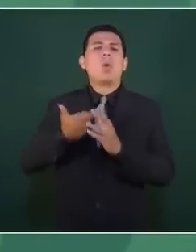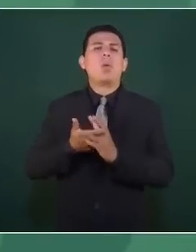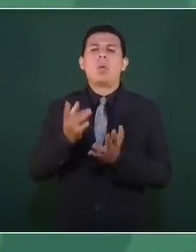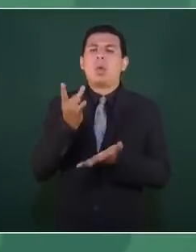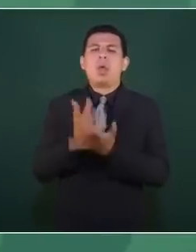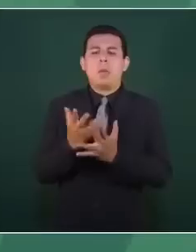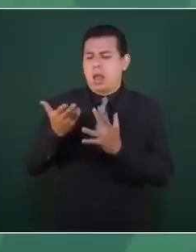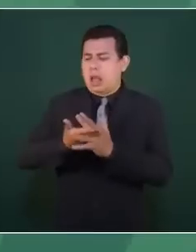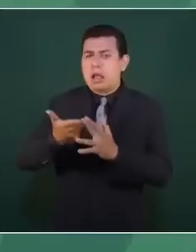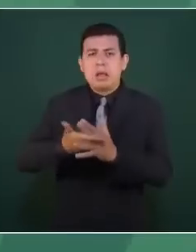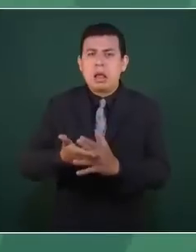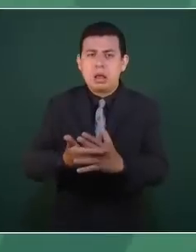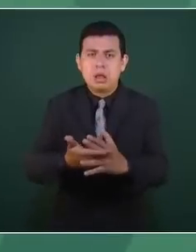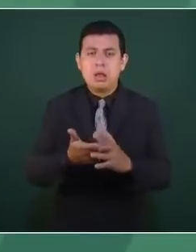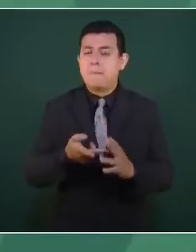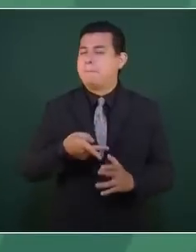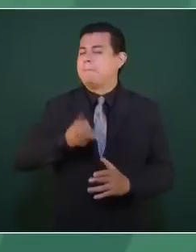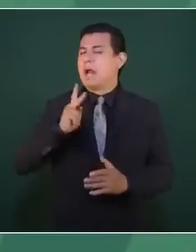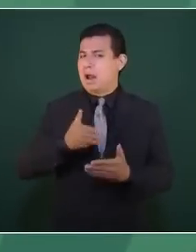Y tenemos